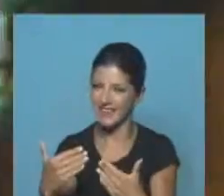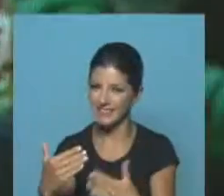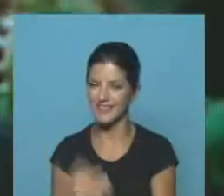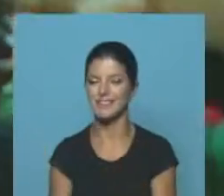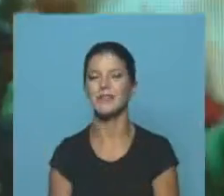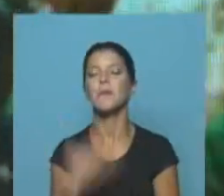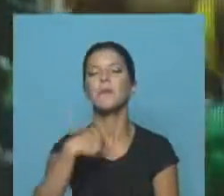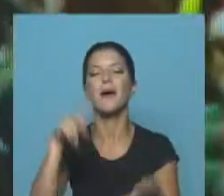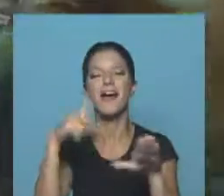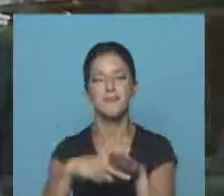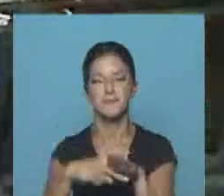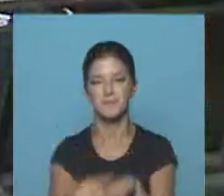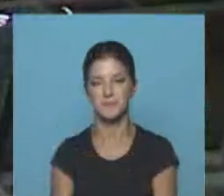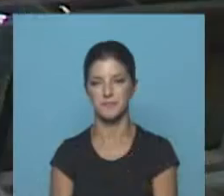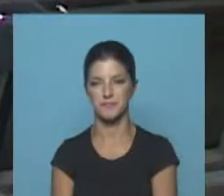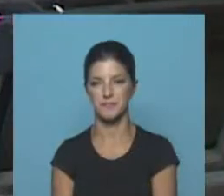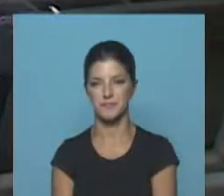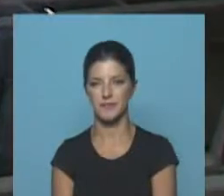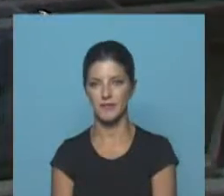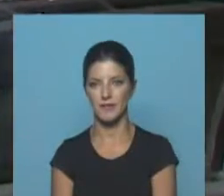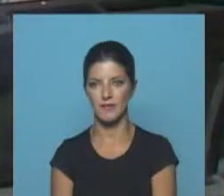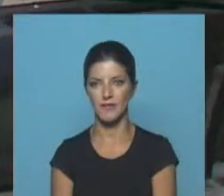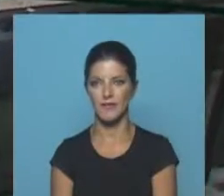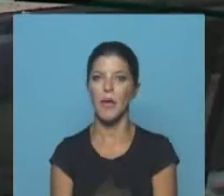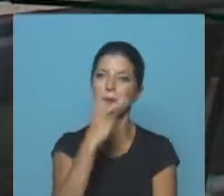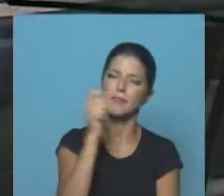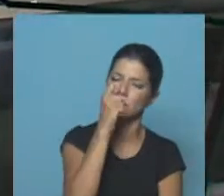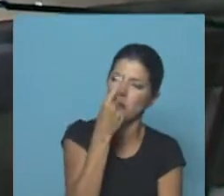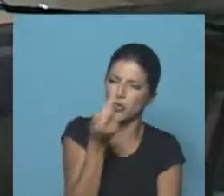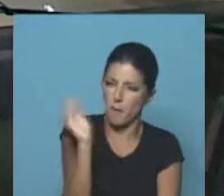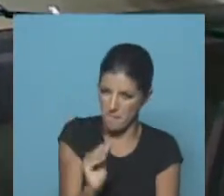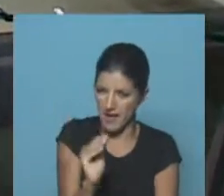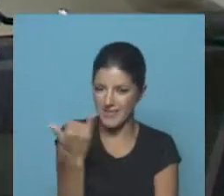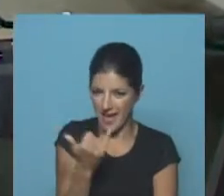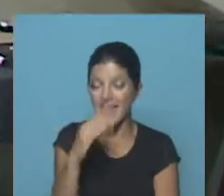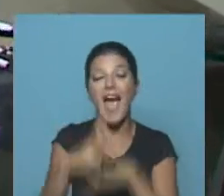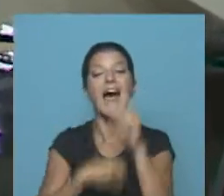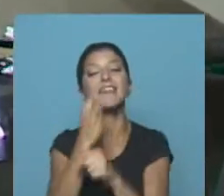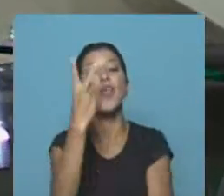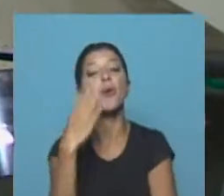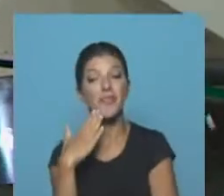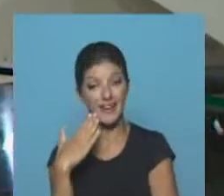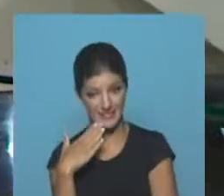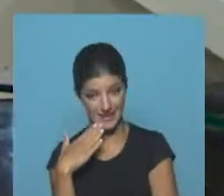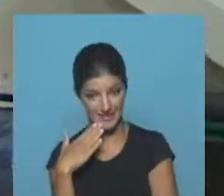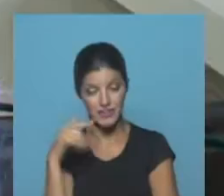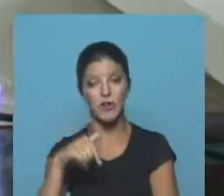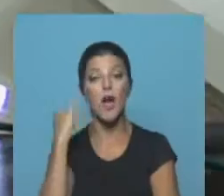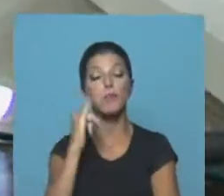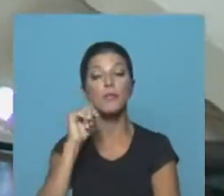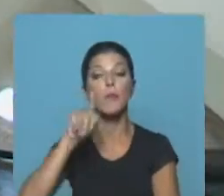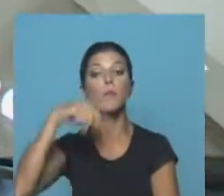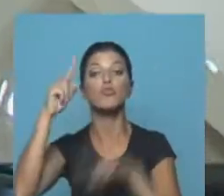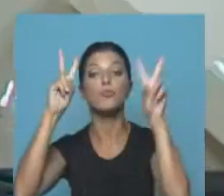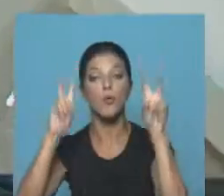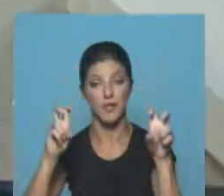estamos yendo a un nuevo corte. Todavía nos quedan poco más de 20 minutos de programa hasta las 14 y le adelantamos el tema que vamos a